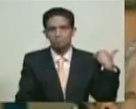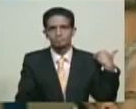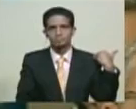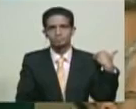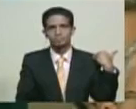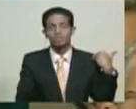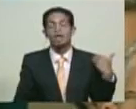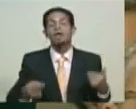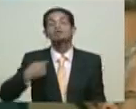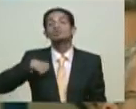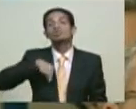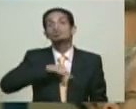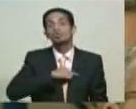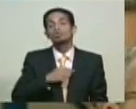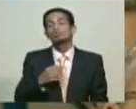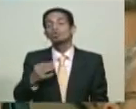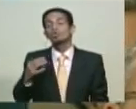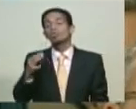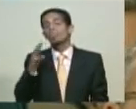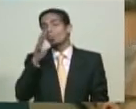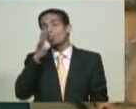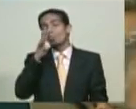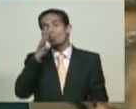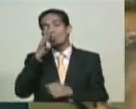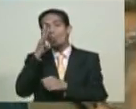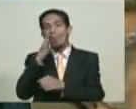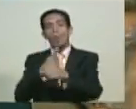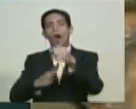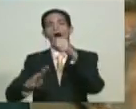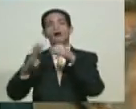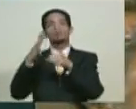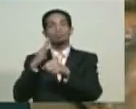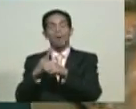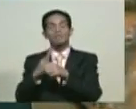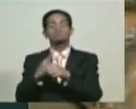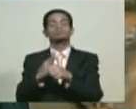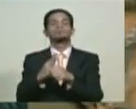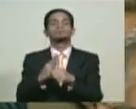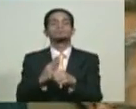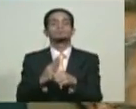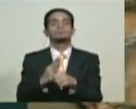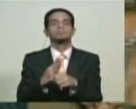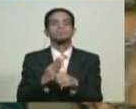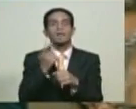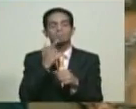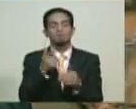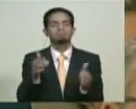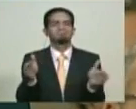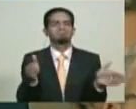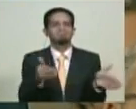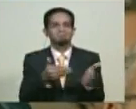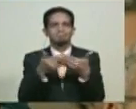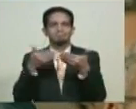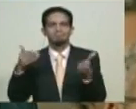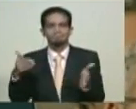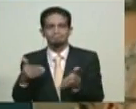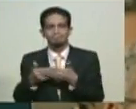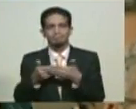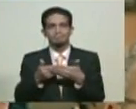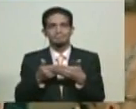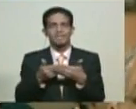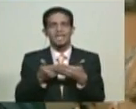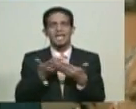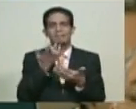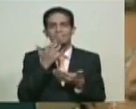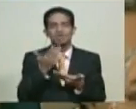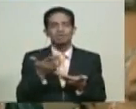Nosotros lo hemos venido planteando hace 4 años, que cada día venían cerrándose la banca privada las posibilidades de acceder a